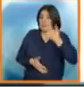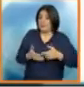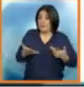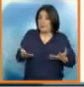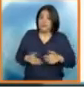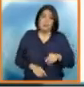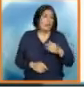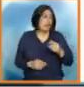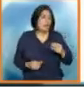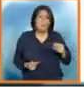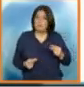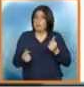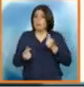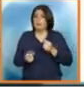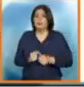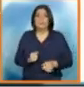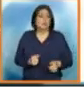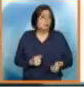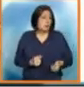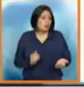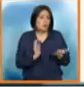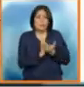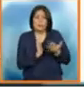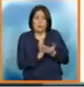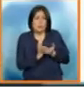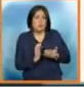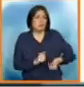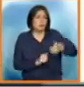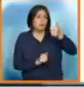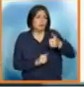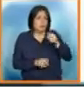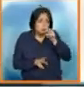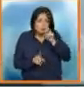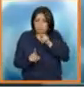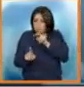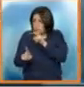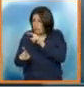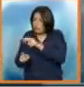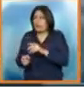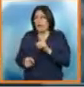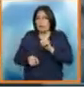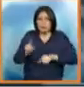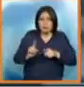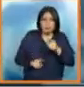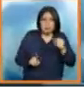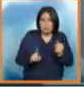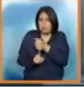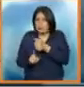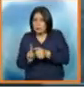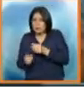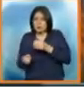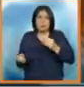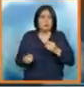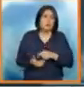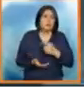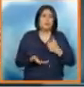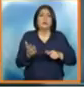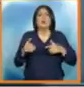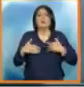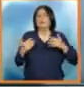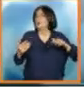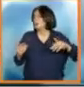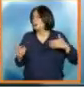obviamente apenas una autoridad del colegio pueda detectar de que existe algún tipo de agresión o lo que fuese, ellos puedan